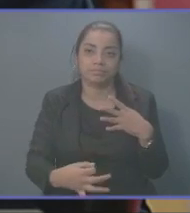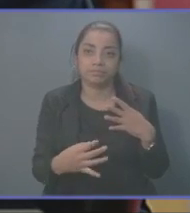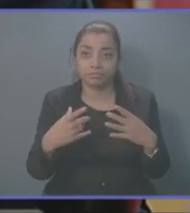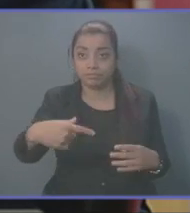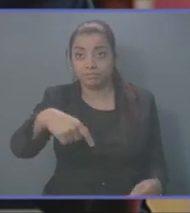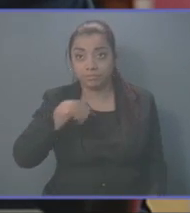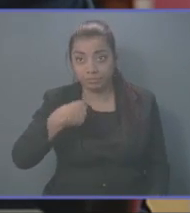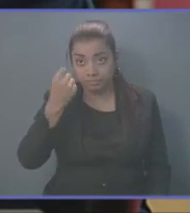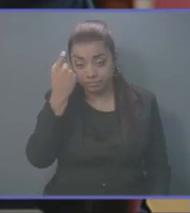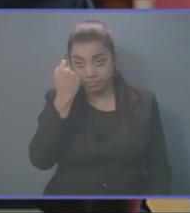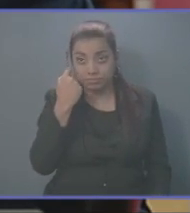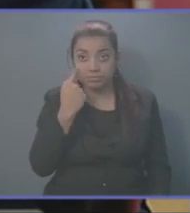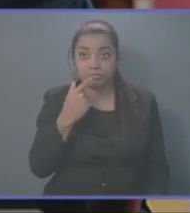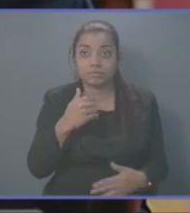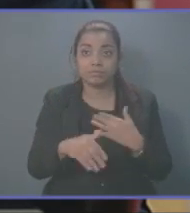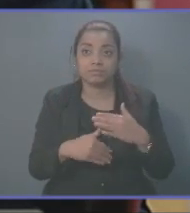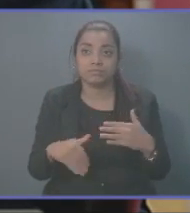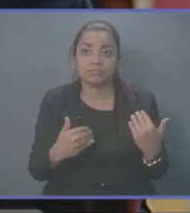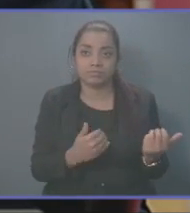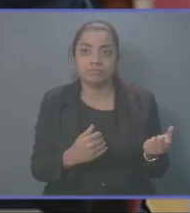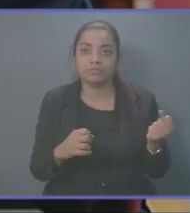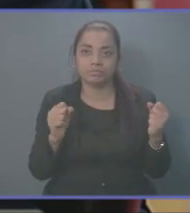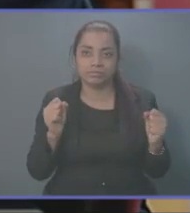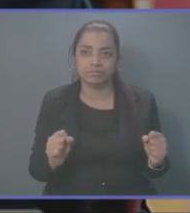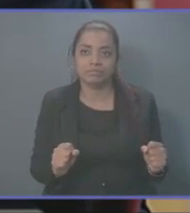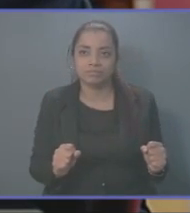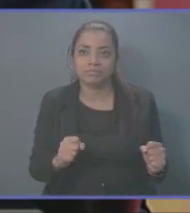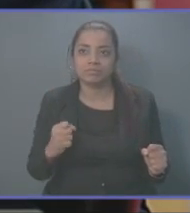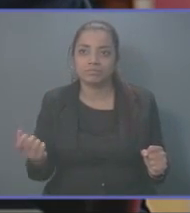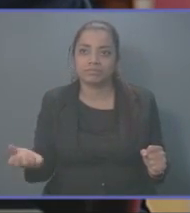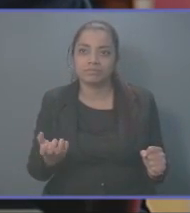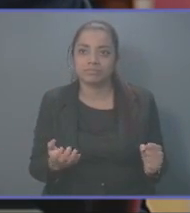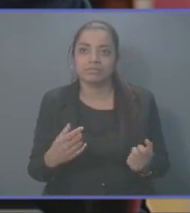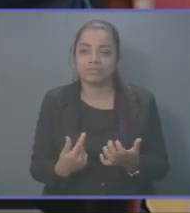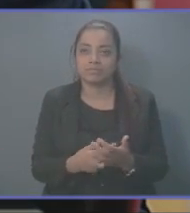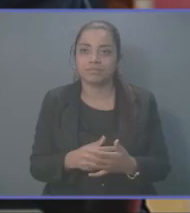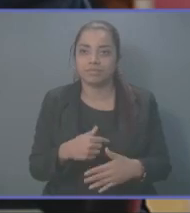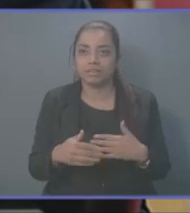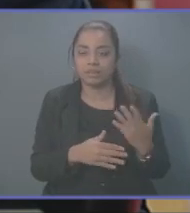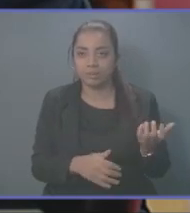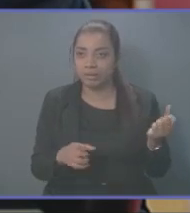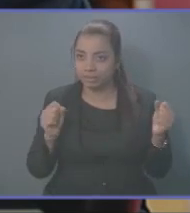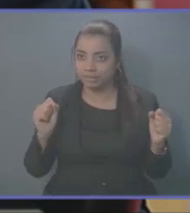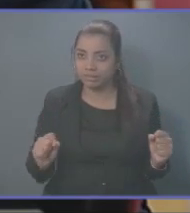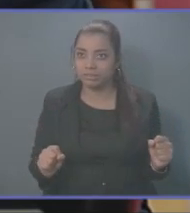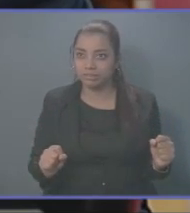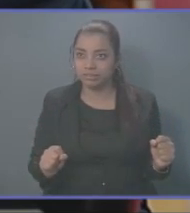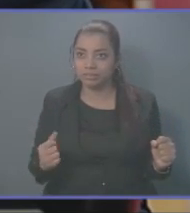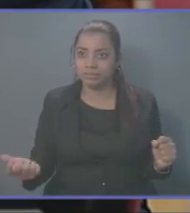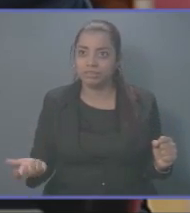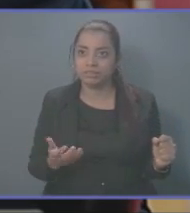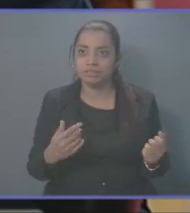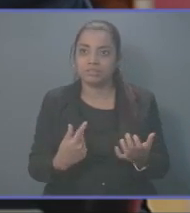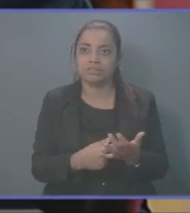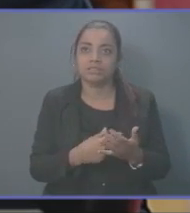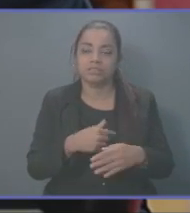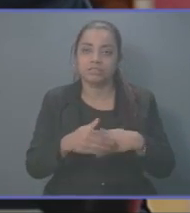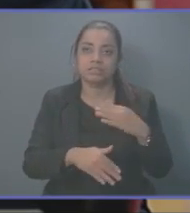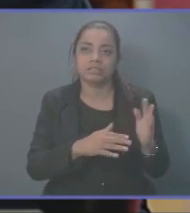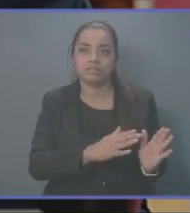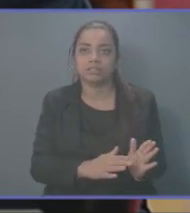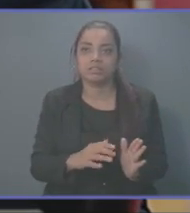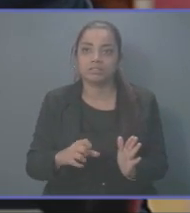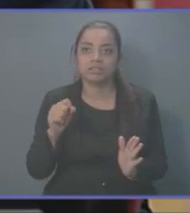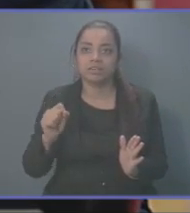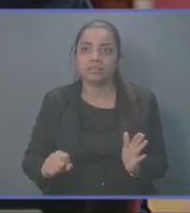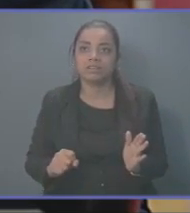entenderse que los actos administrativos que hubiesen liquidado las deudas tributarias no dotadas de firmeza quedan sin efecto por el